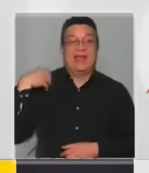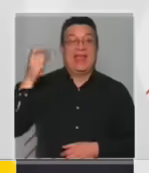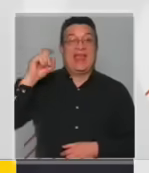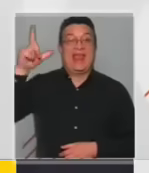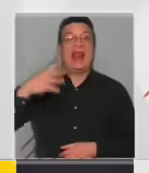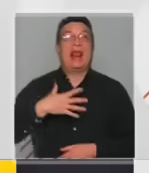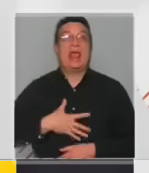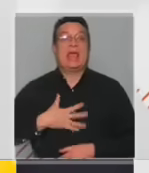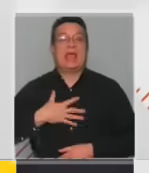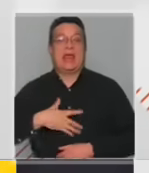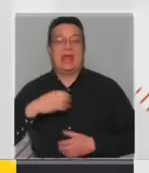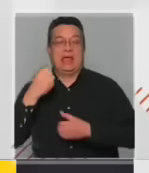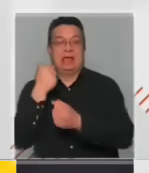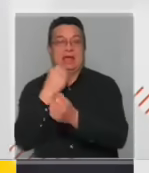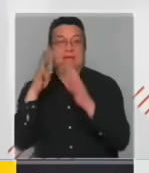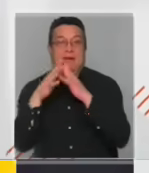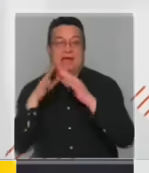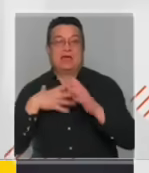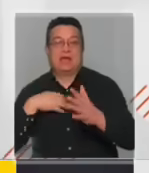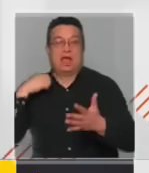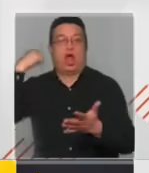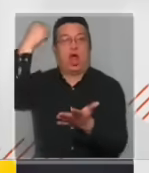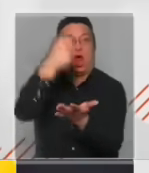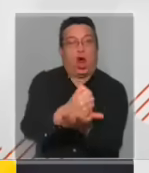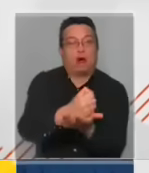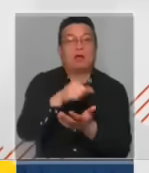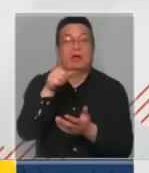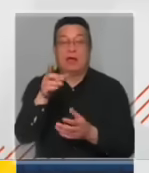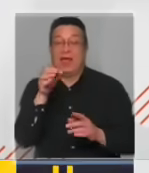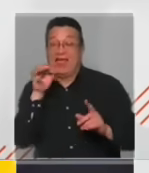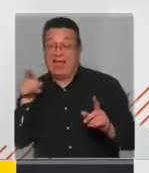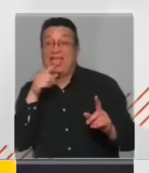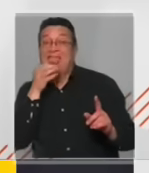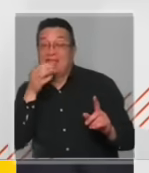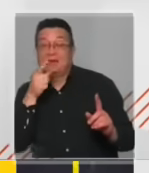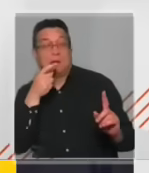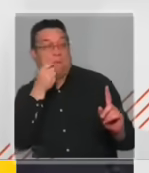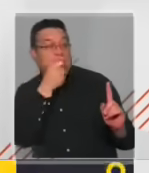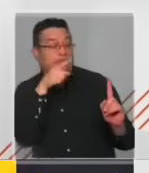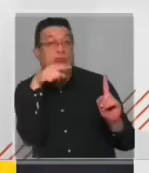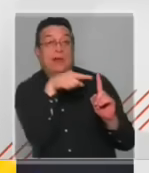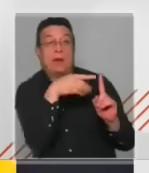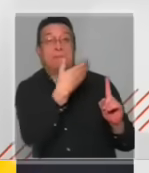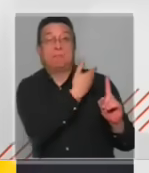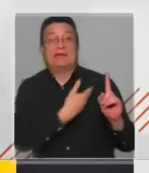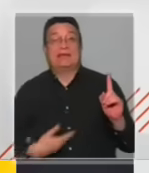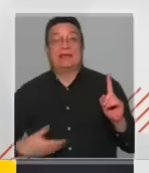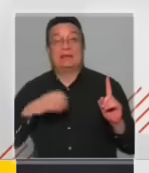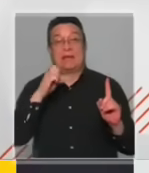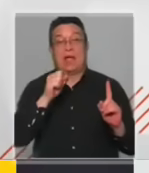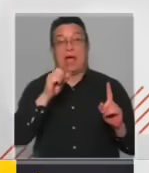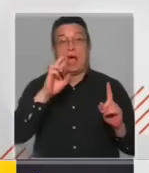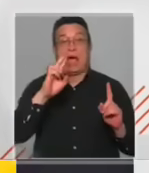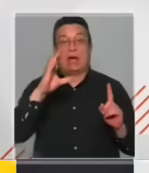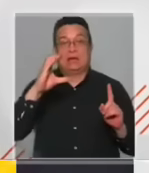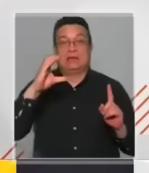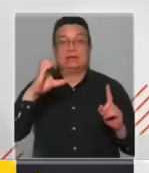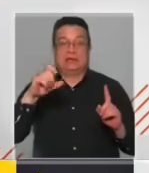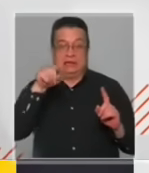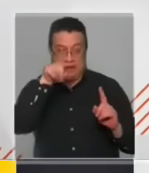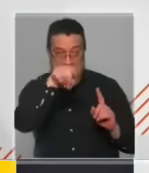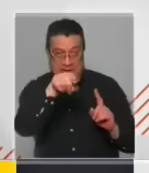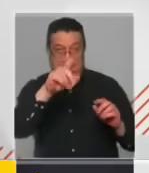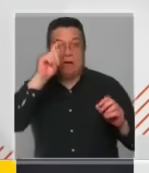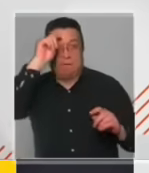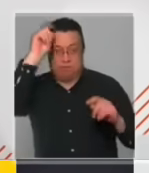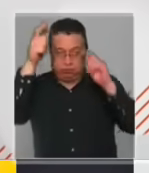golpista, quien ahora está acusando directamente al presidente Arce de haber planificado todo. A ver si nos entregas los últimos detalles respecto de lo que ocurre hasta